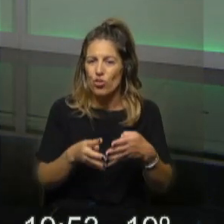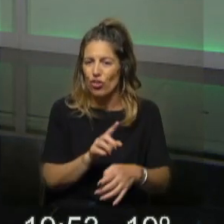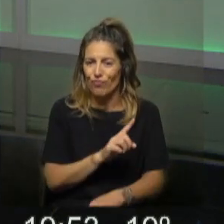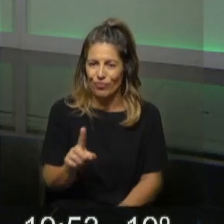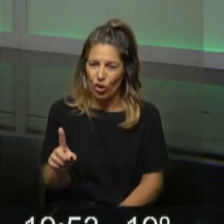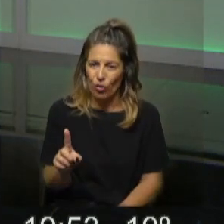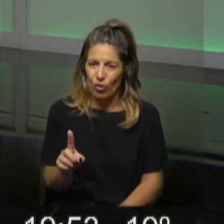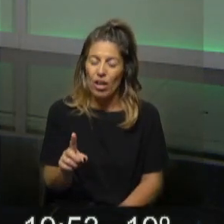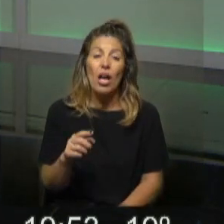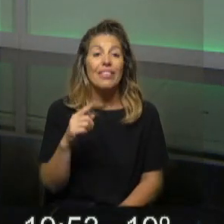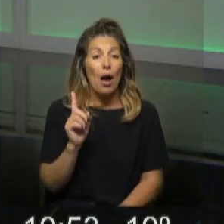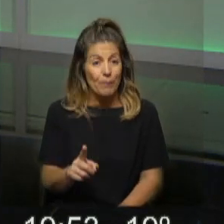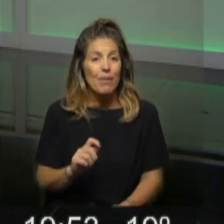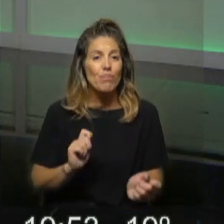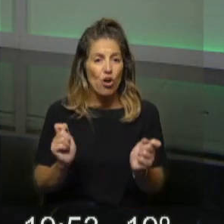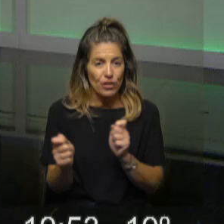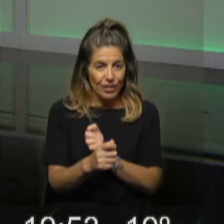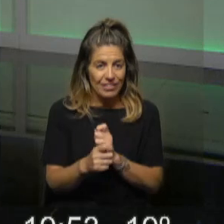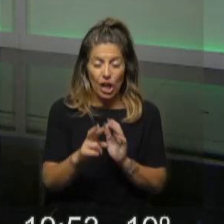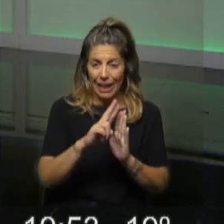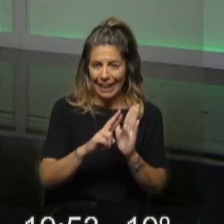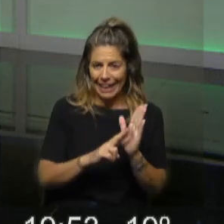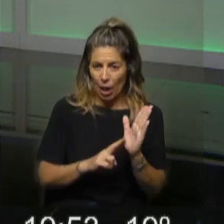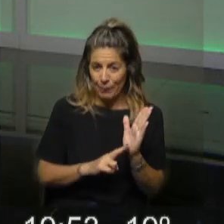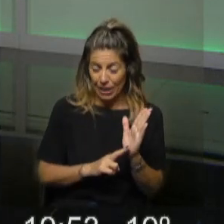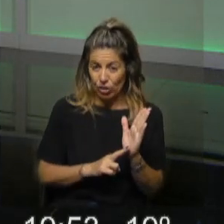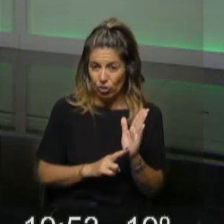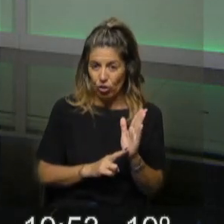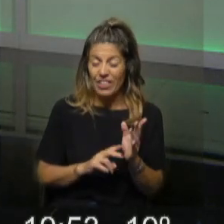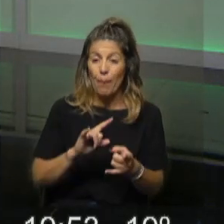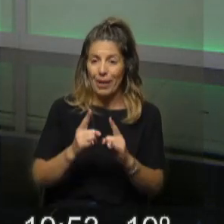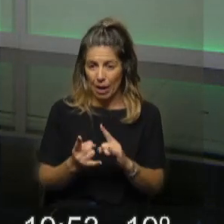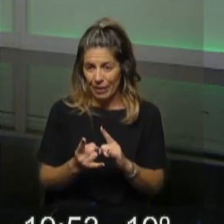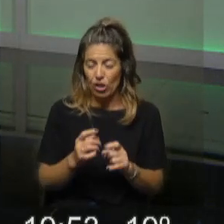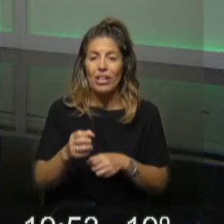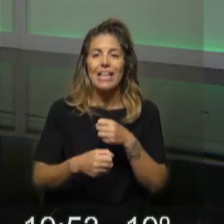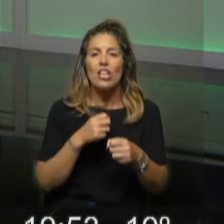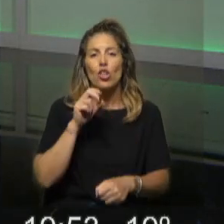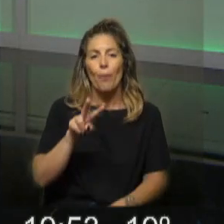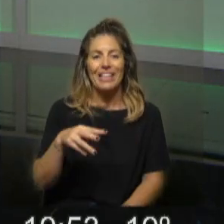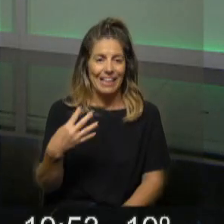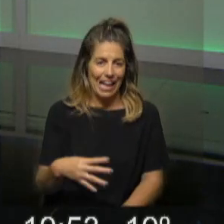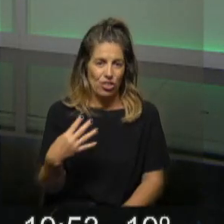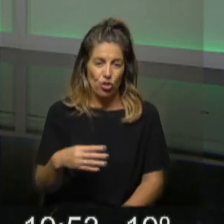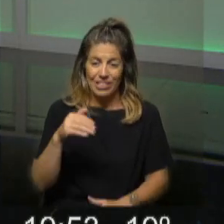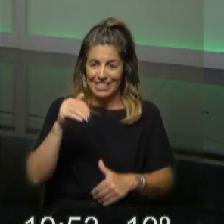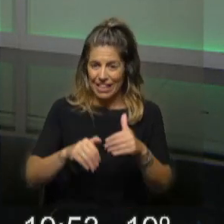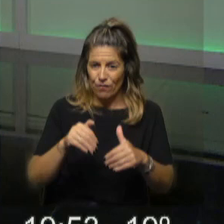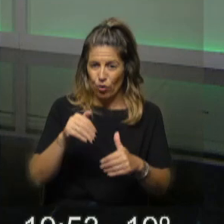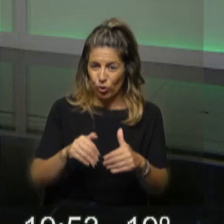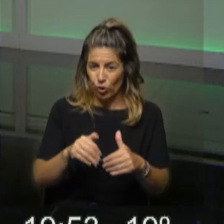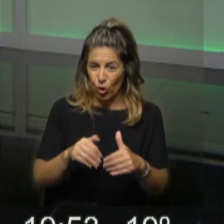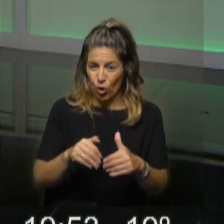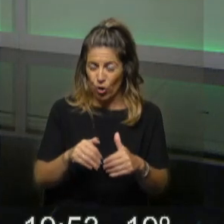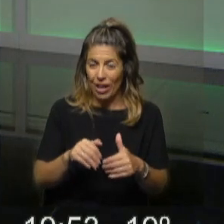Pero además hubo modificaciones en el reglamento operativo del Parlamento. En 2014 se votó que